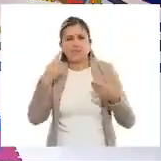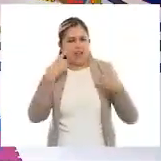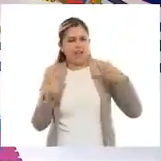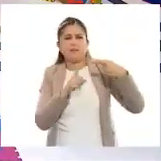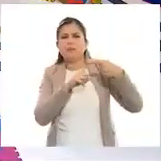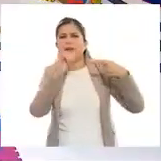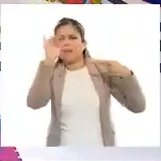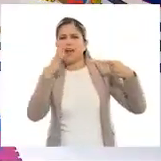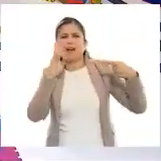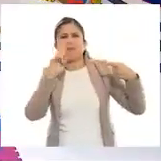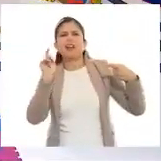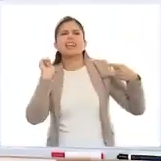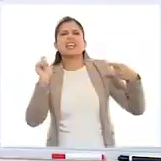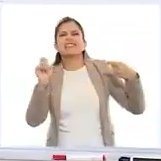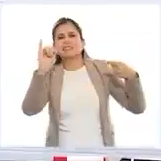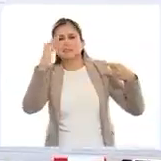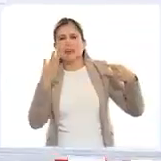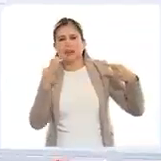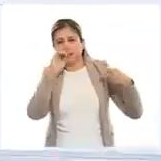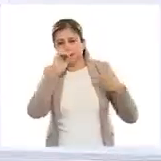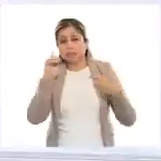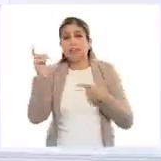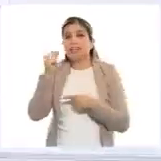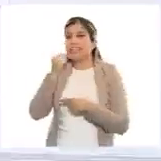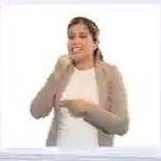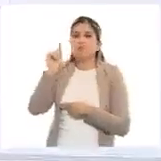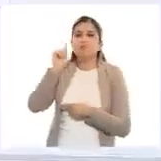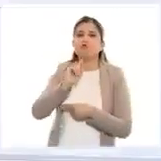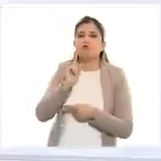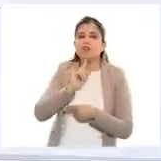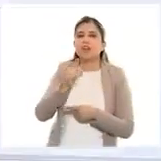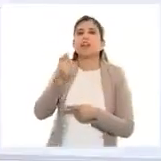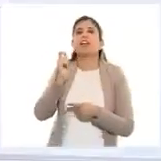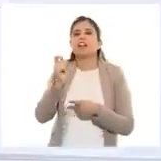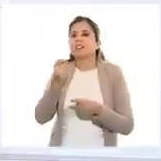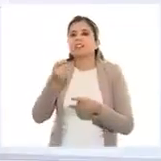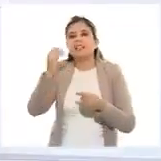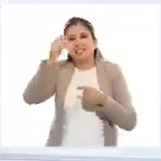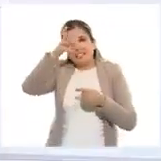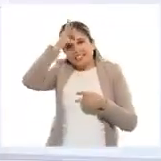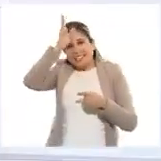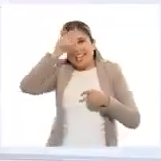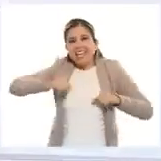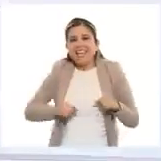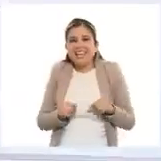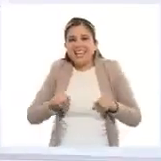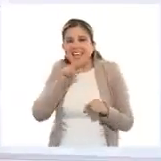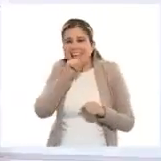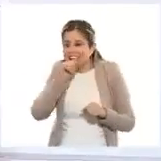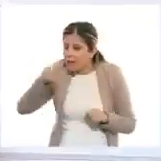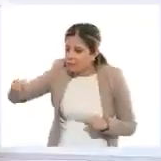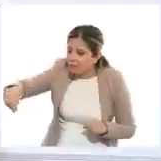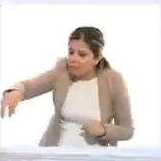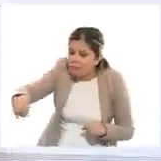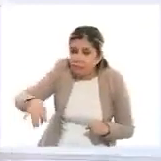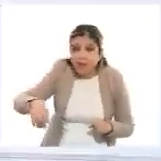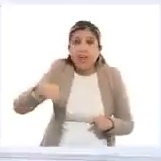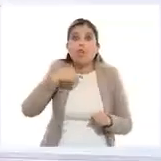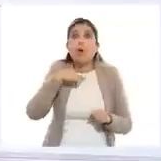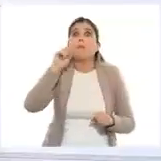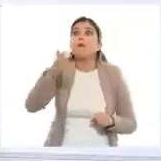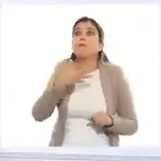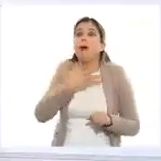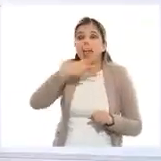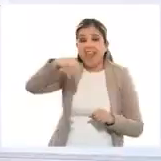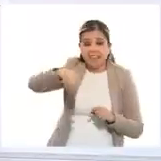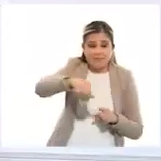imagen? En la primera imagen vemos a una niña que está alimentando a las gallinas, como yo. Yo también tengo gallinas y me encanta ir a darles